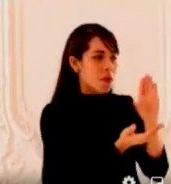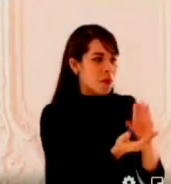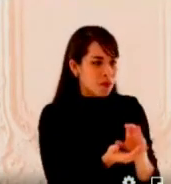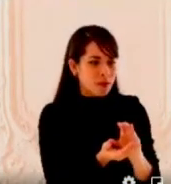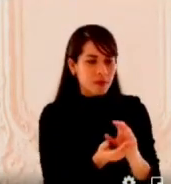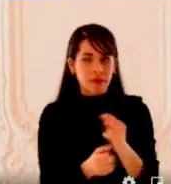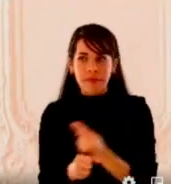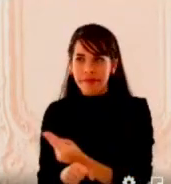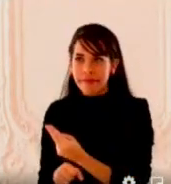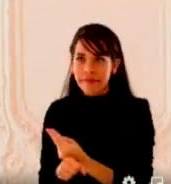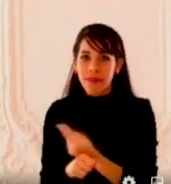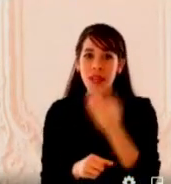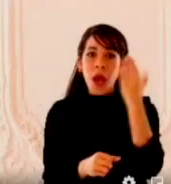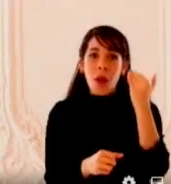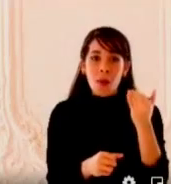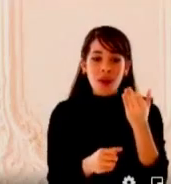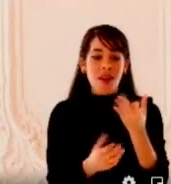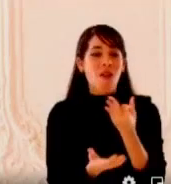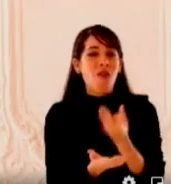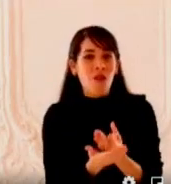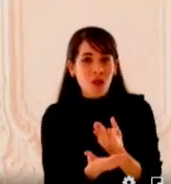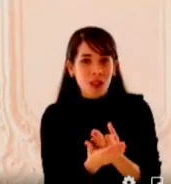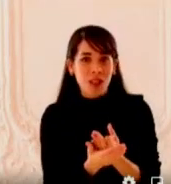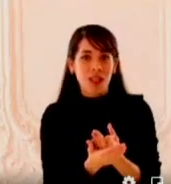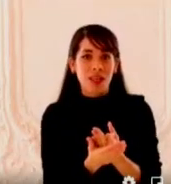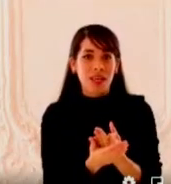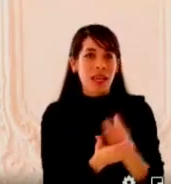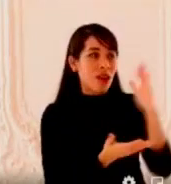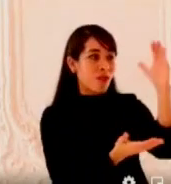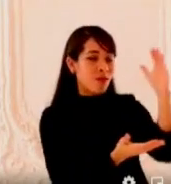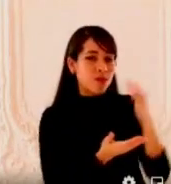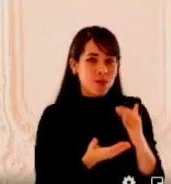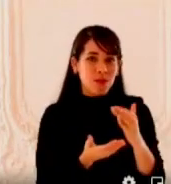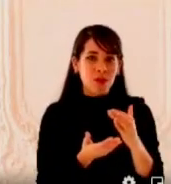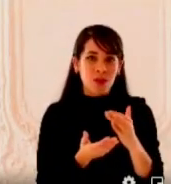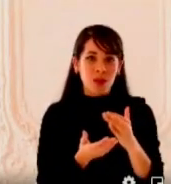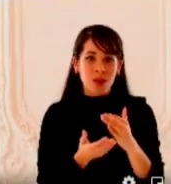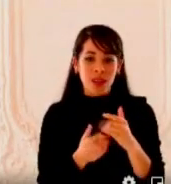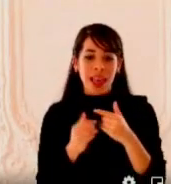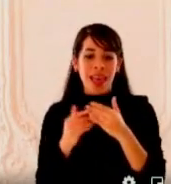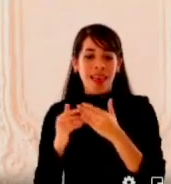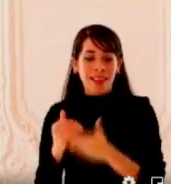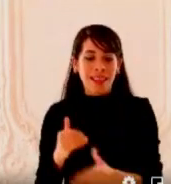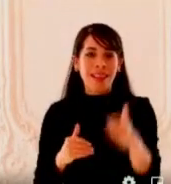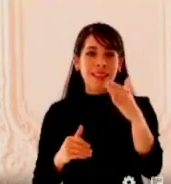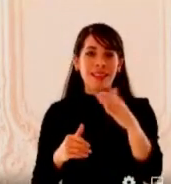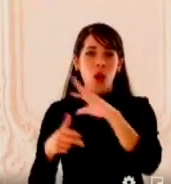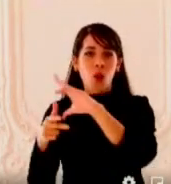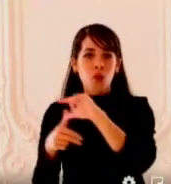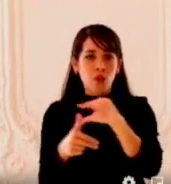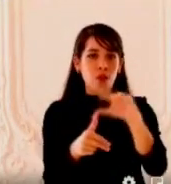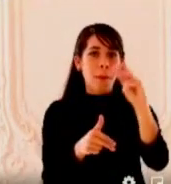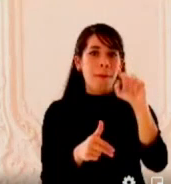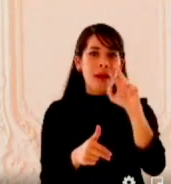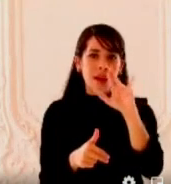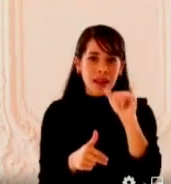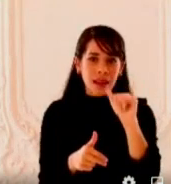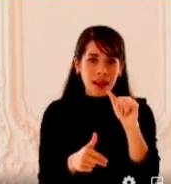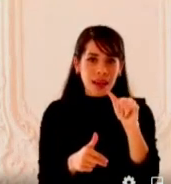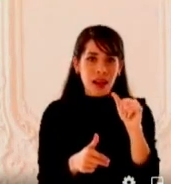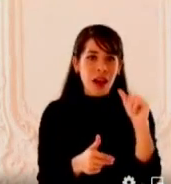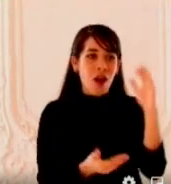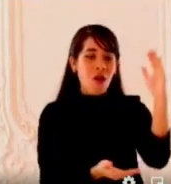María están disponibles todavía. El gobierno federal ha ido desembolsando paulatinamente los fondos y según nos